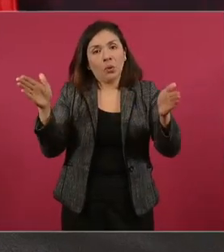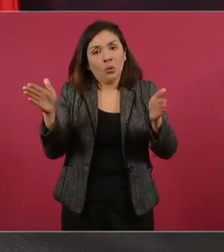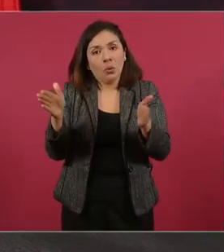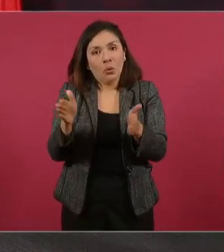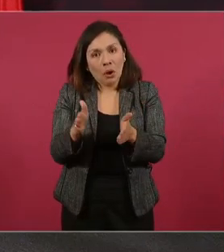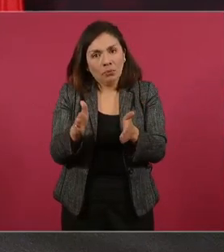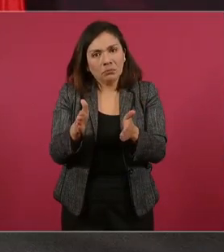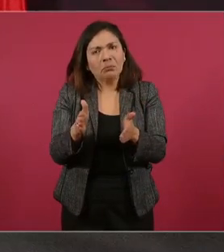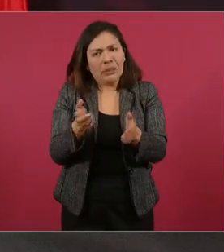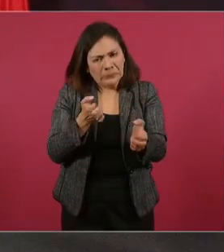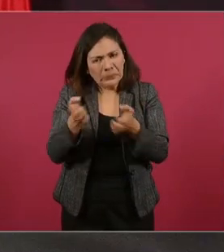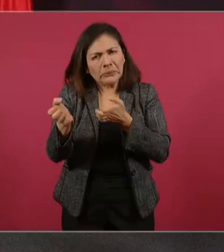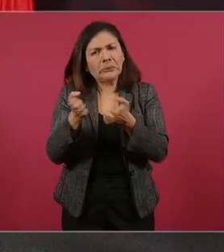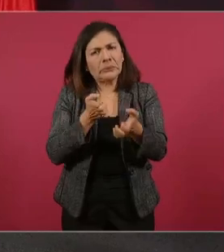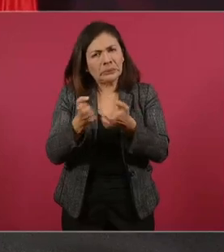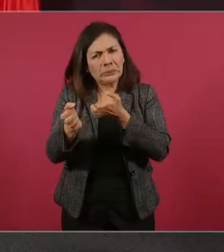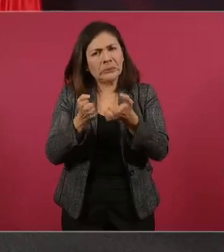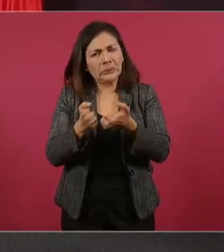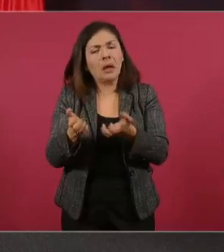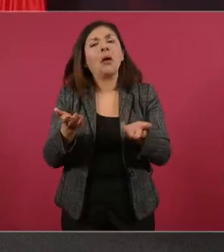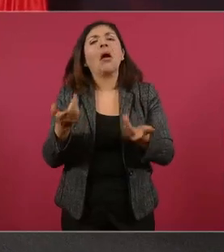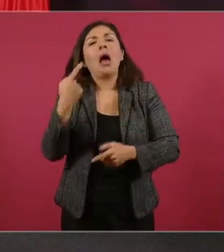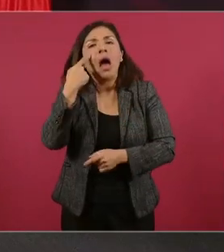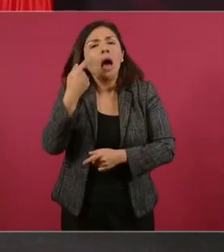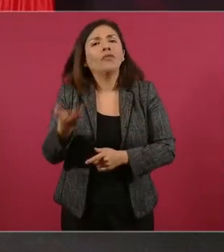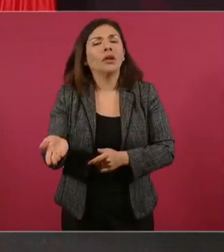y haces un poco de ejercicio?